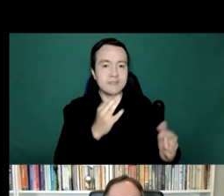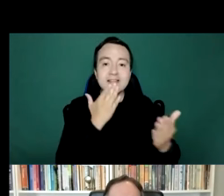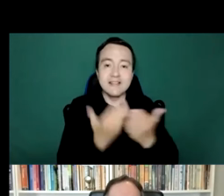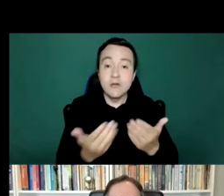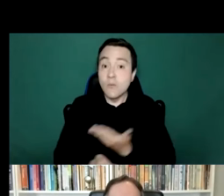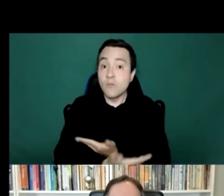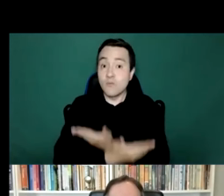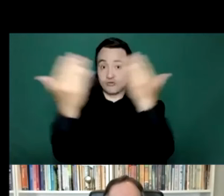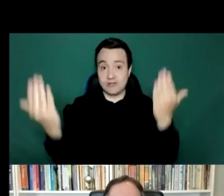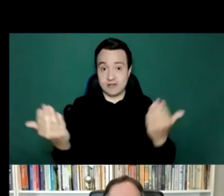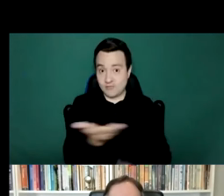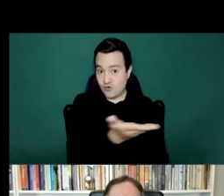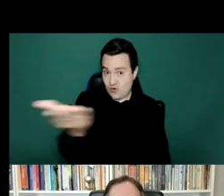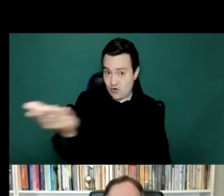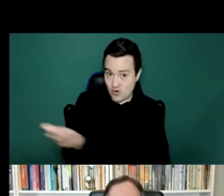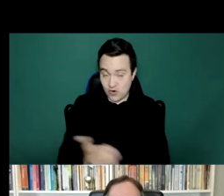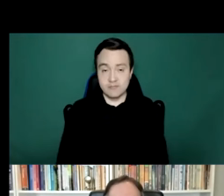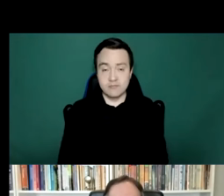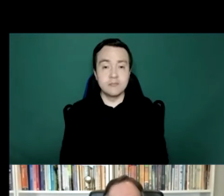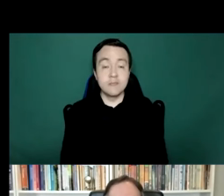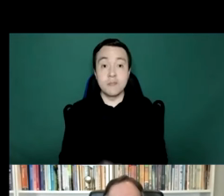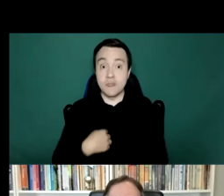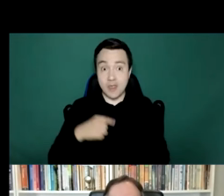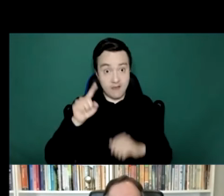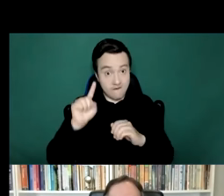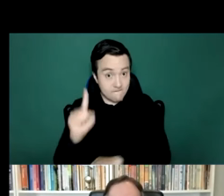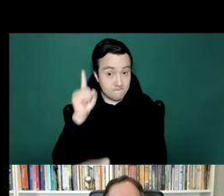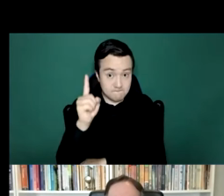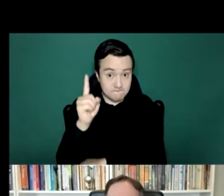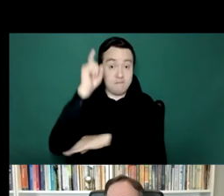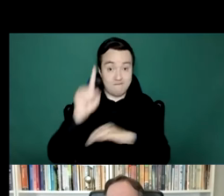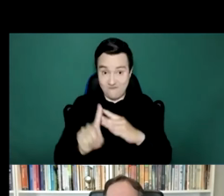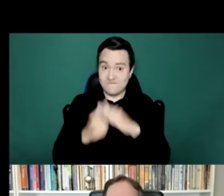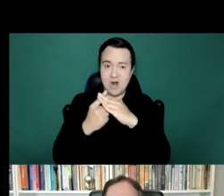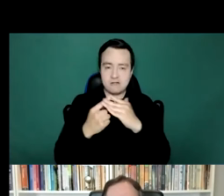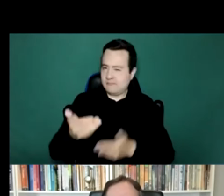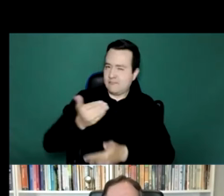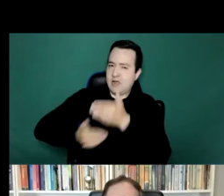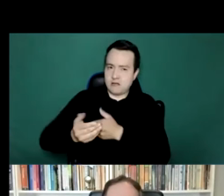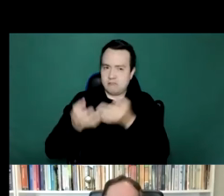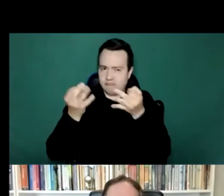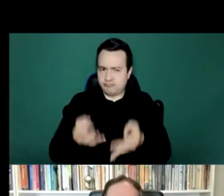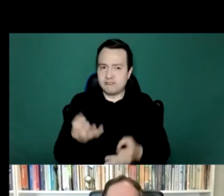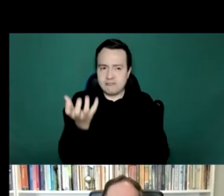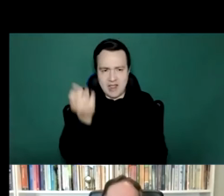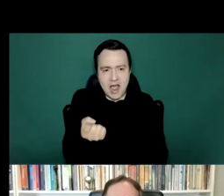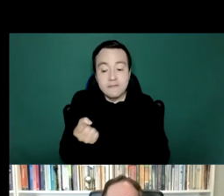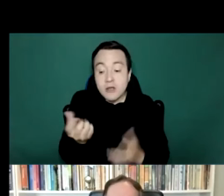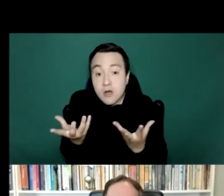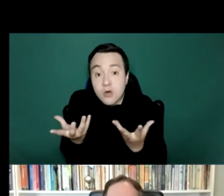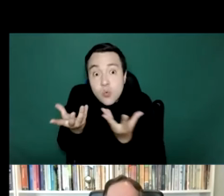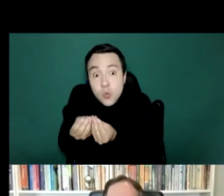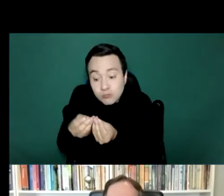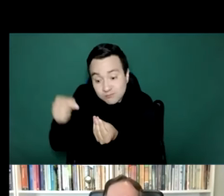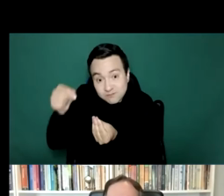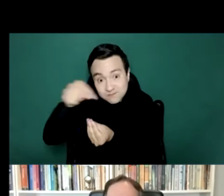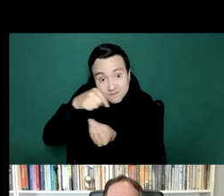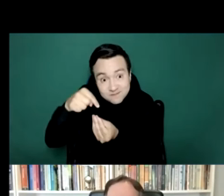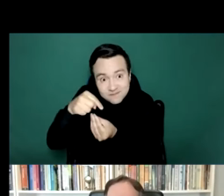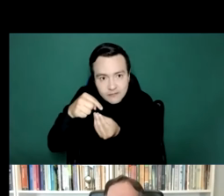you, James, and good day to all of you. And before I begin, I'd like to thank the interprogrammatic team for